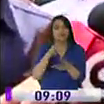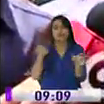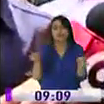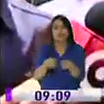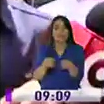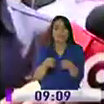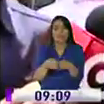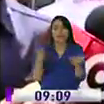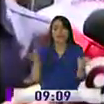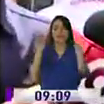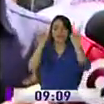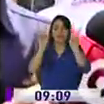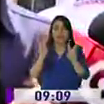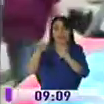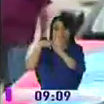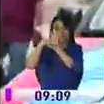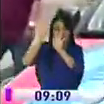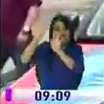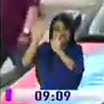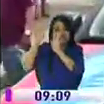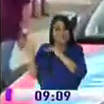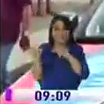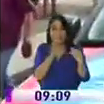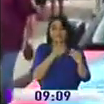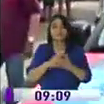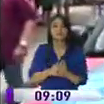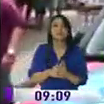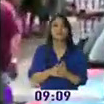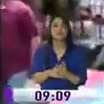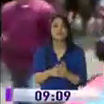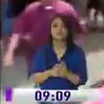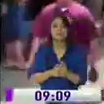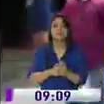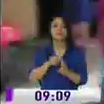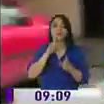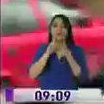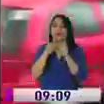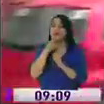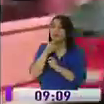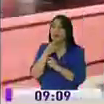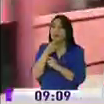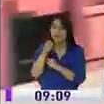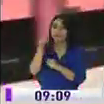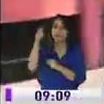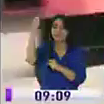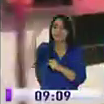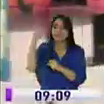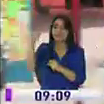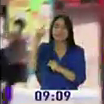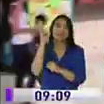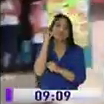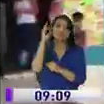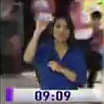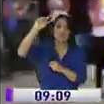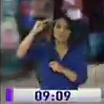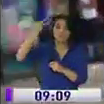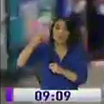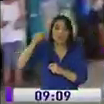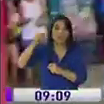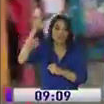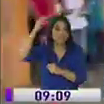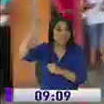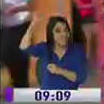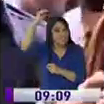en el campo financiero. Sobre el tema de que una de las encuestas diera el segundo lugar a Cintia Viteri, prefirió no